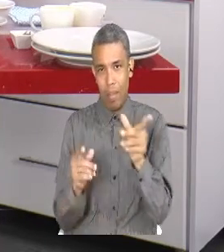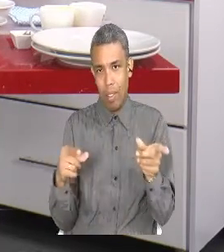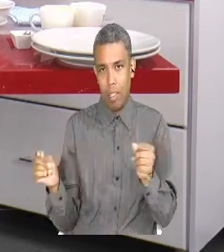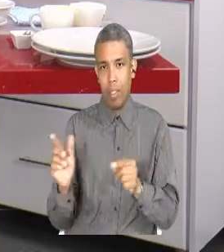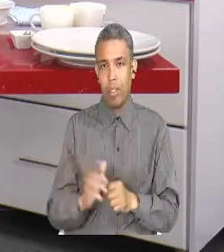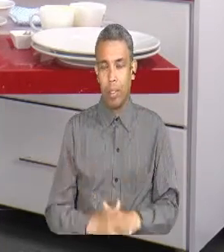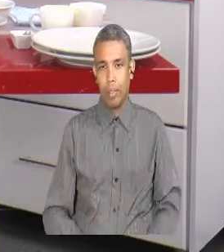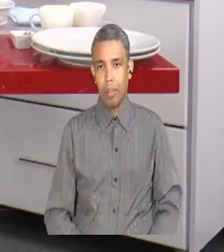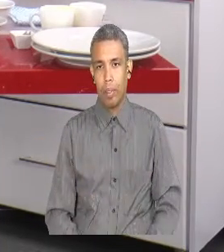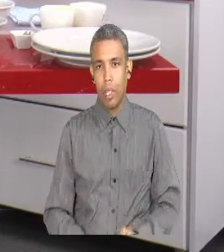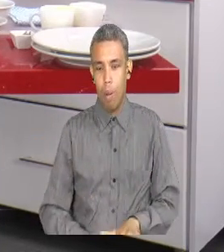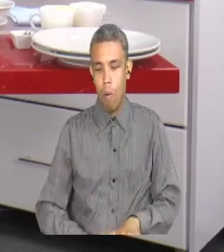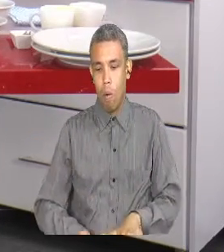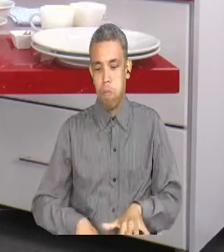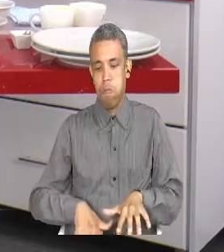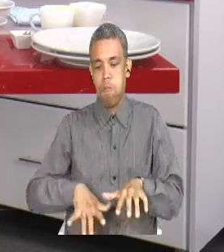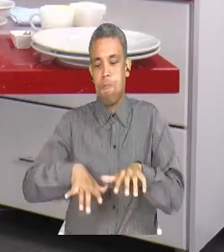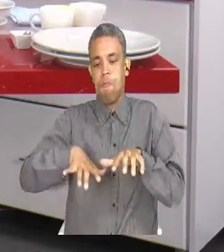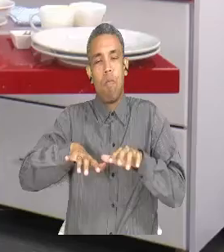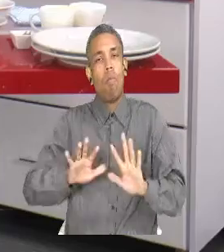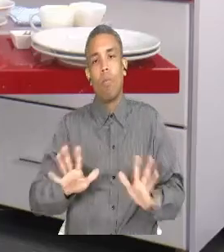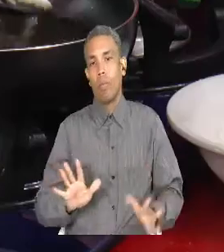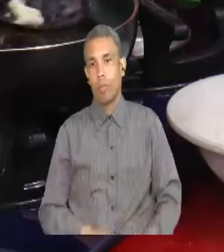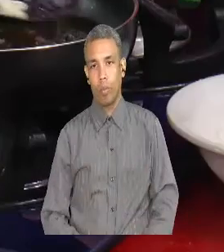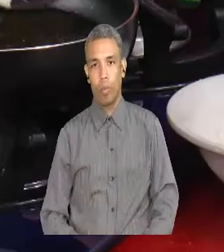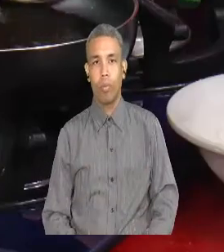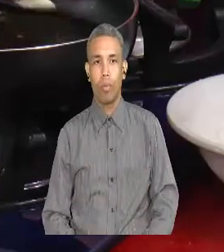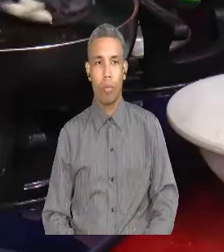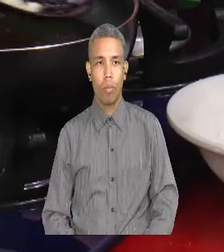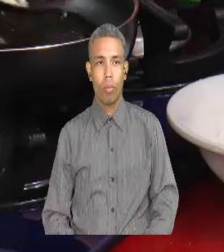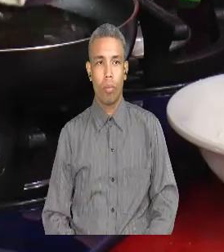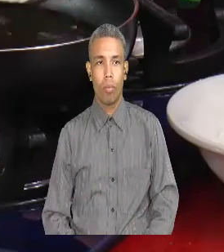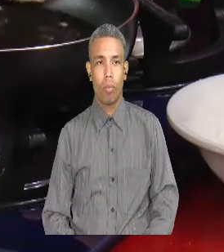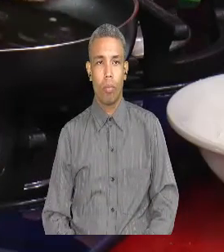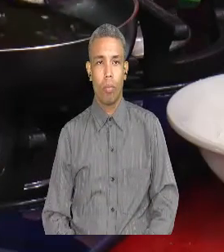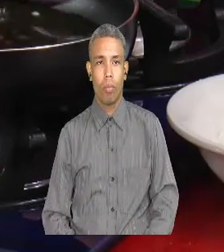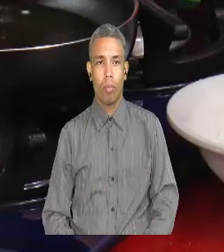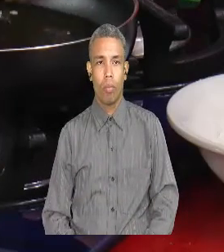Ok. Permítame, sacamos esto por acá.